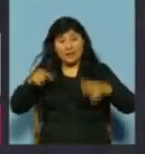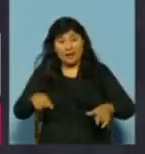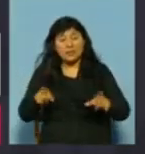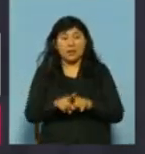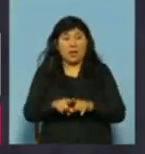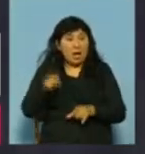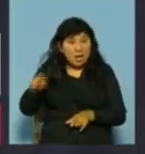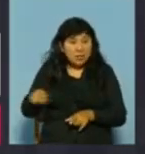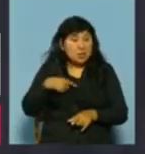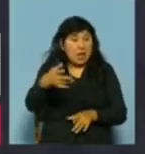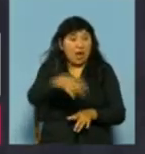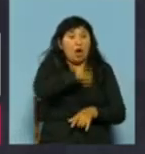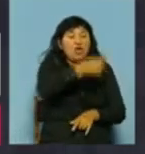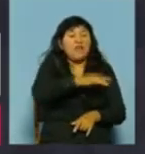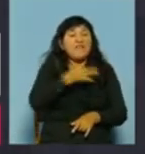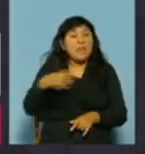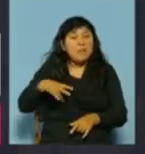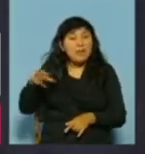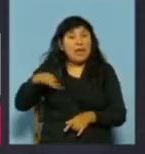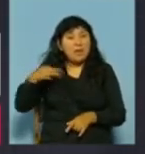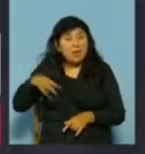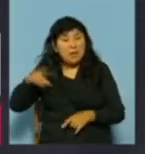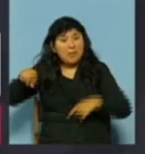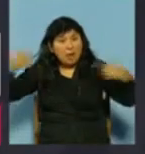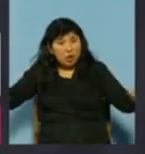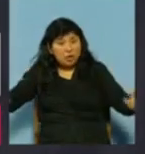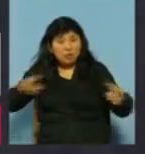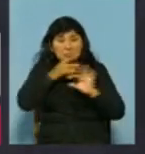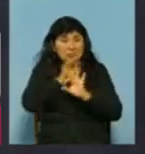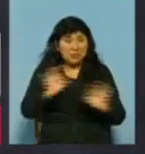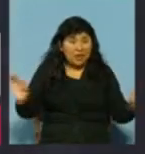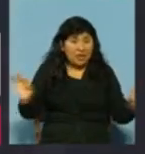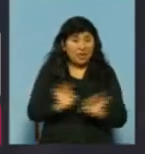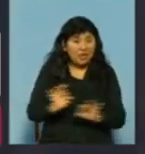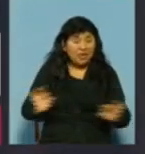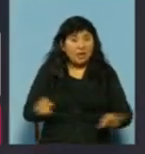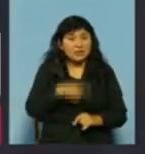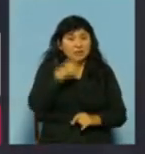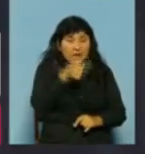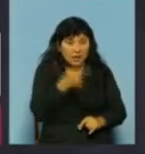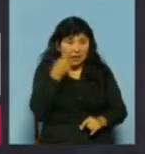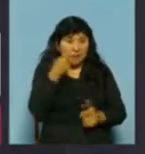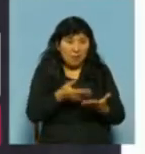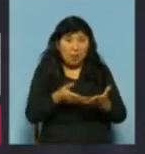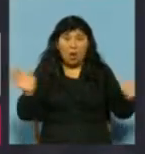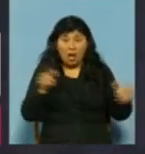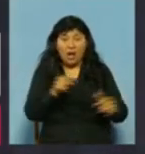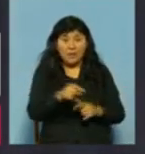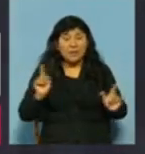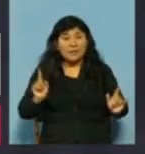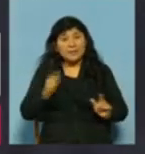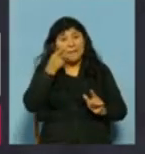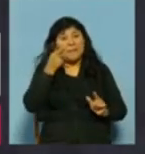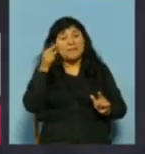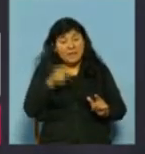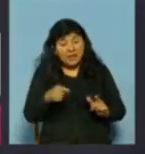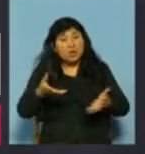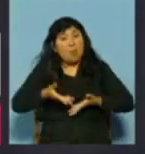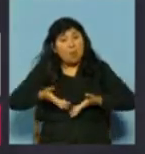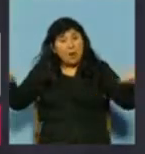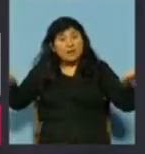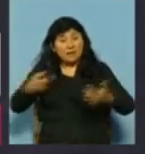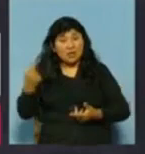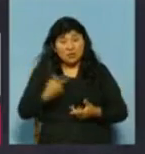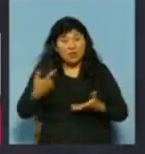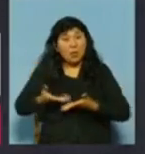institucionalidad, para la democracia, para la libertad. Y a partir de eso, el Ministerio Público de la